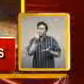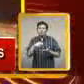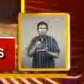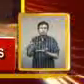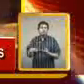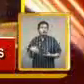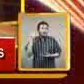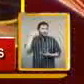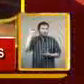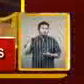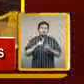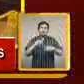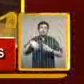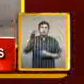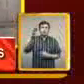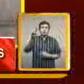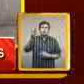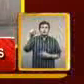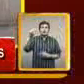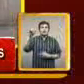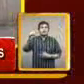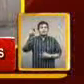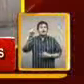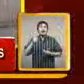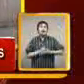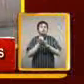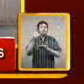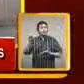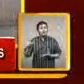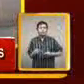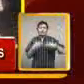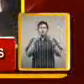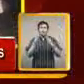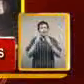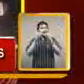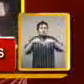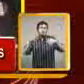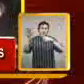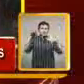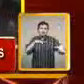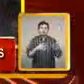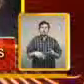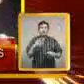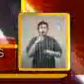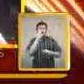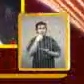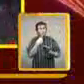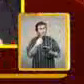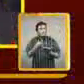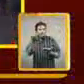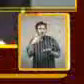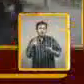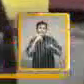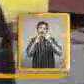en Zenobio López. Recordemos que Gran Bretaña fue uno de los países que más ha ayudado a La Paz durante la tragedia del mega deslizamiento. ¿Cuál fue